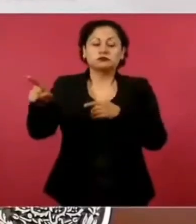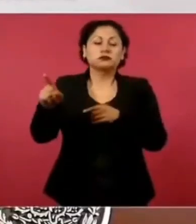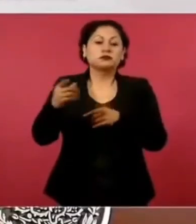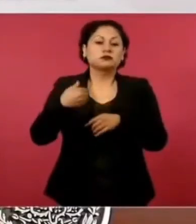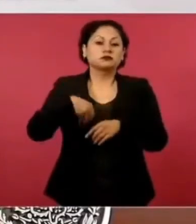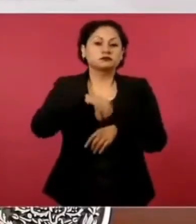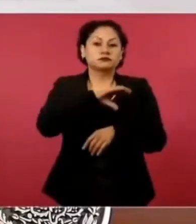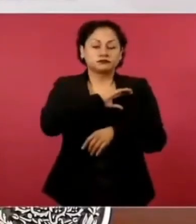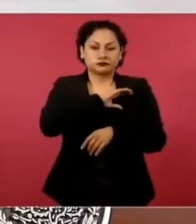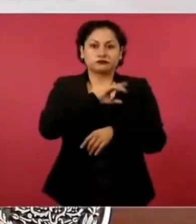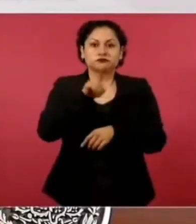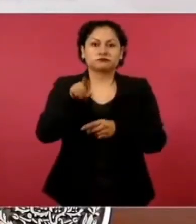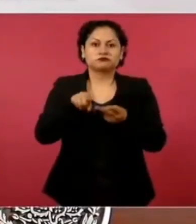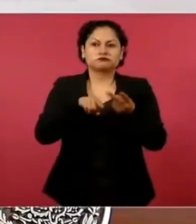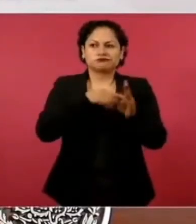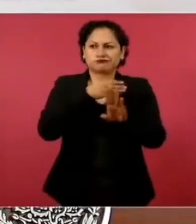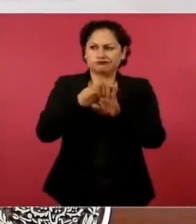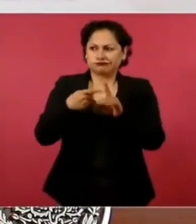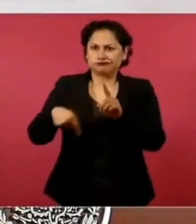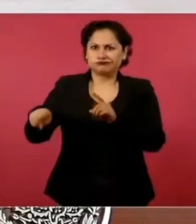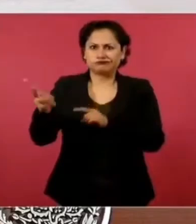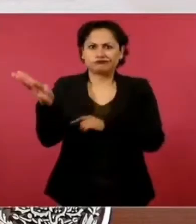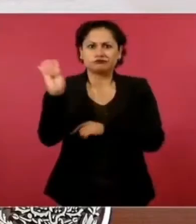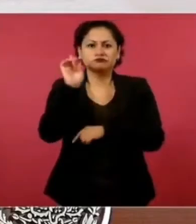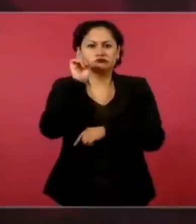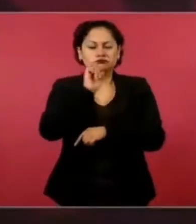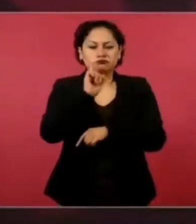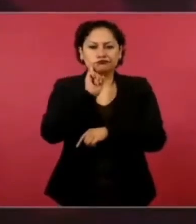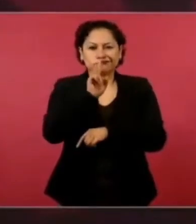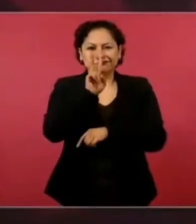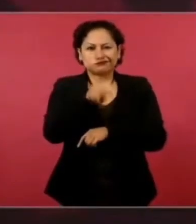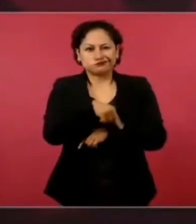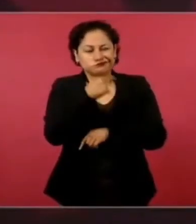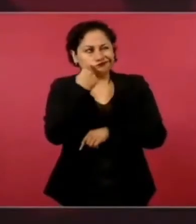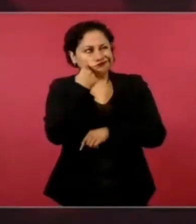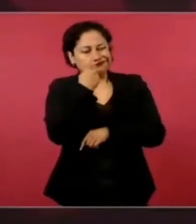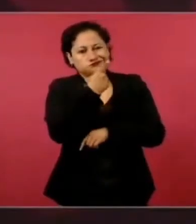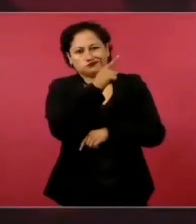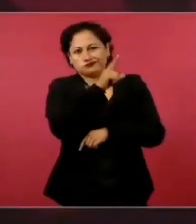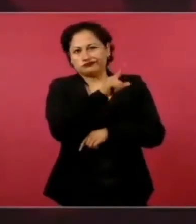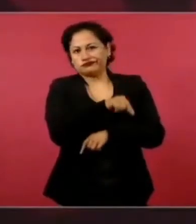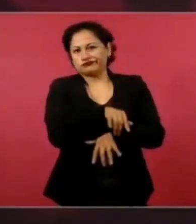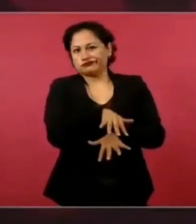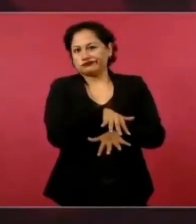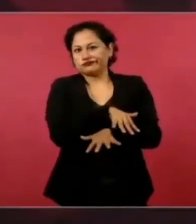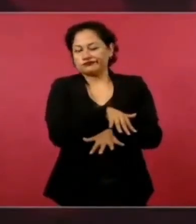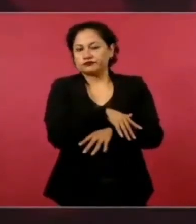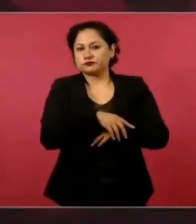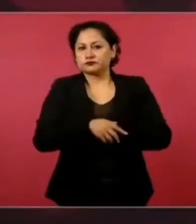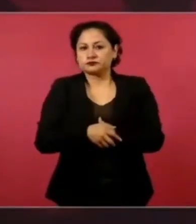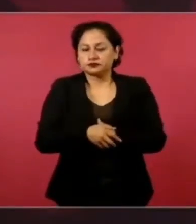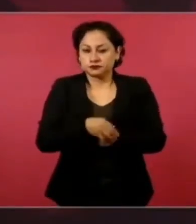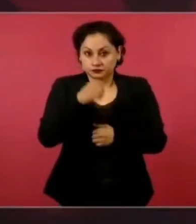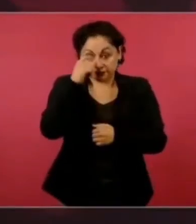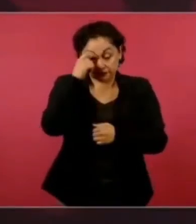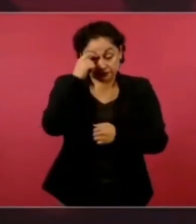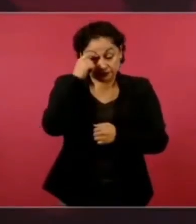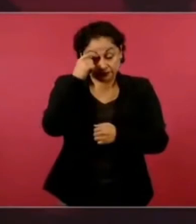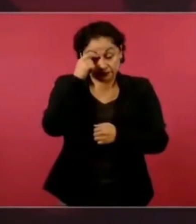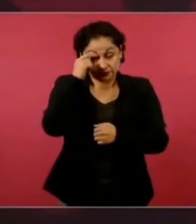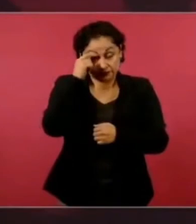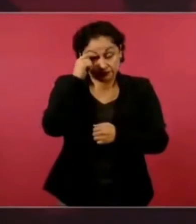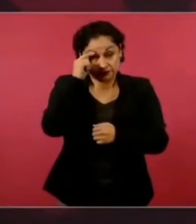chafa de Pasquín. de Pasquín,